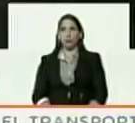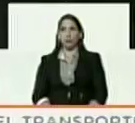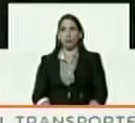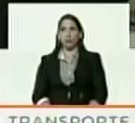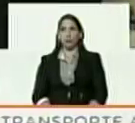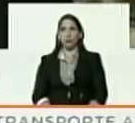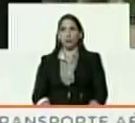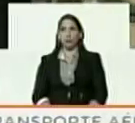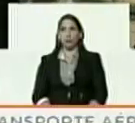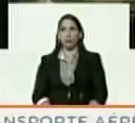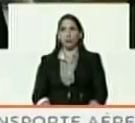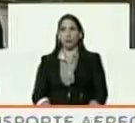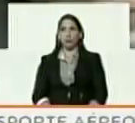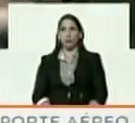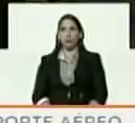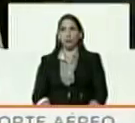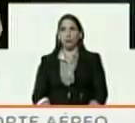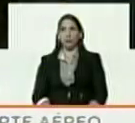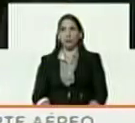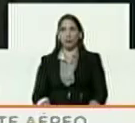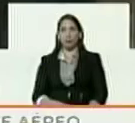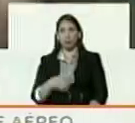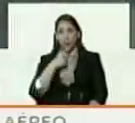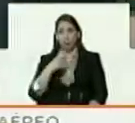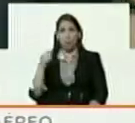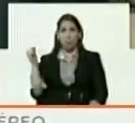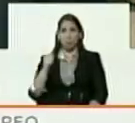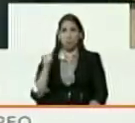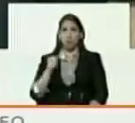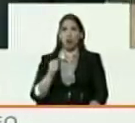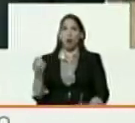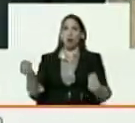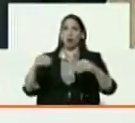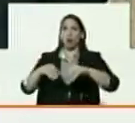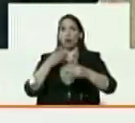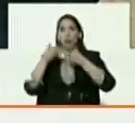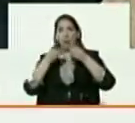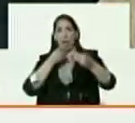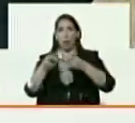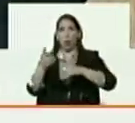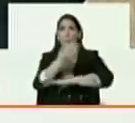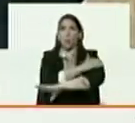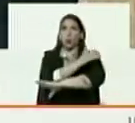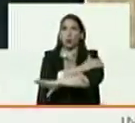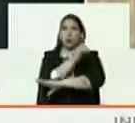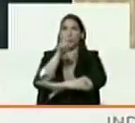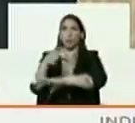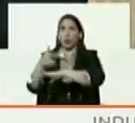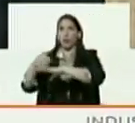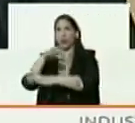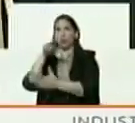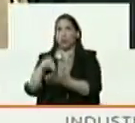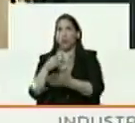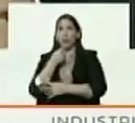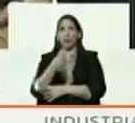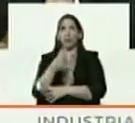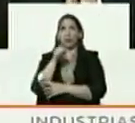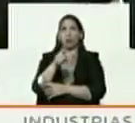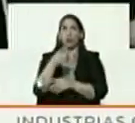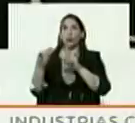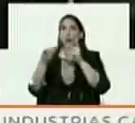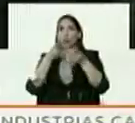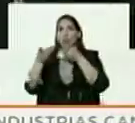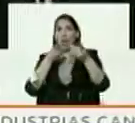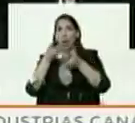Presente en este acuerdo de diálogo entre la oposición y el gobierno nacional, le ha manifestado que esto es un diálogo